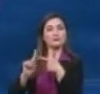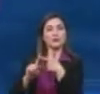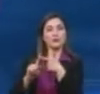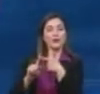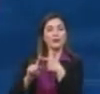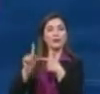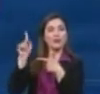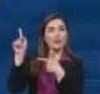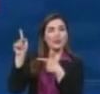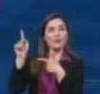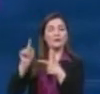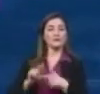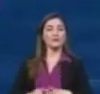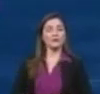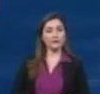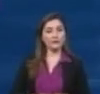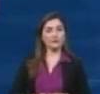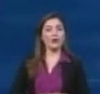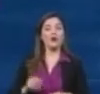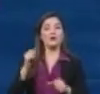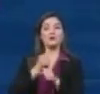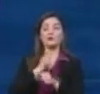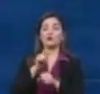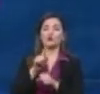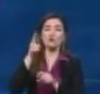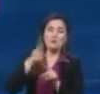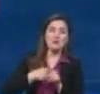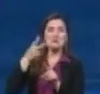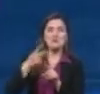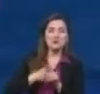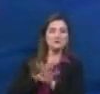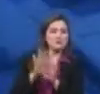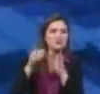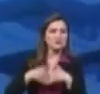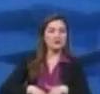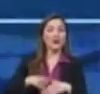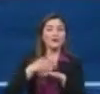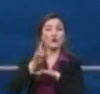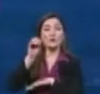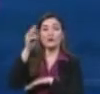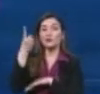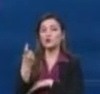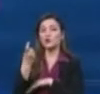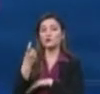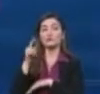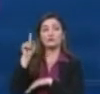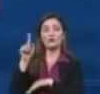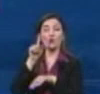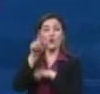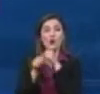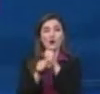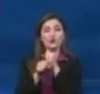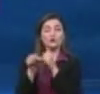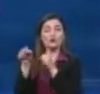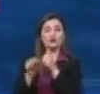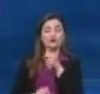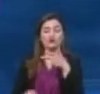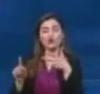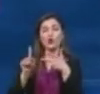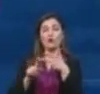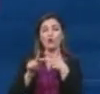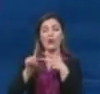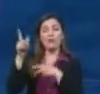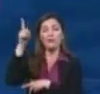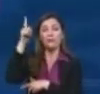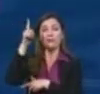servicio pasivo Homero Arellano, quien estuvo unos cuantos meses en el cargo. En 2011, por aproximadamente 1 año, la Secretaría de Inteligencia